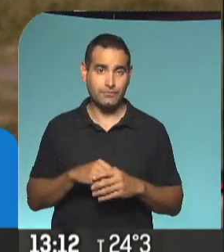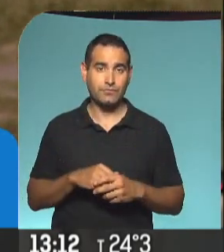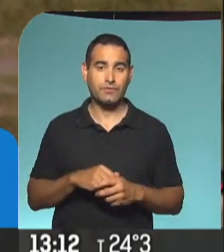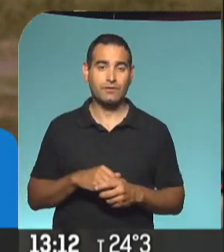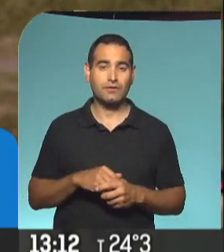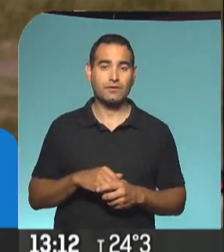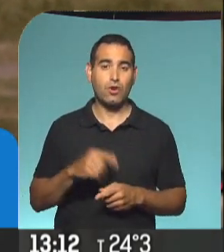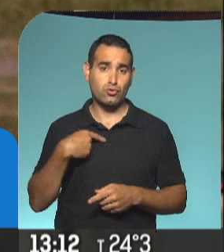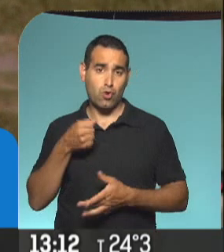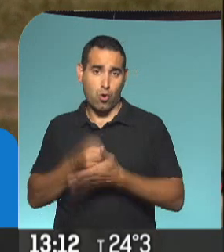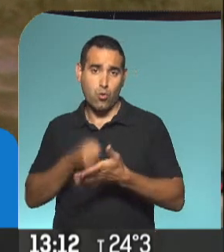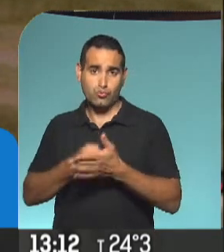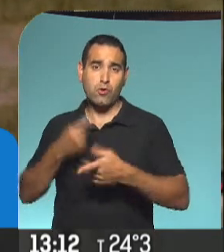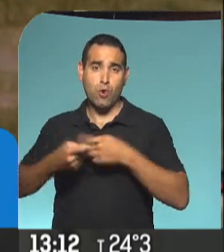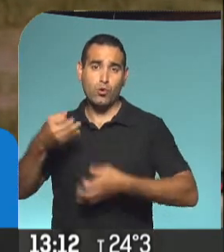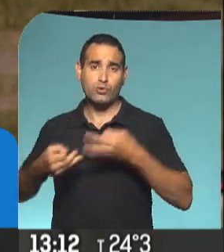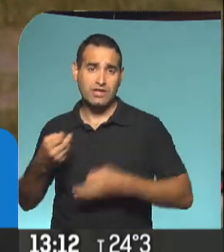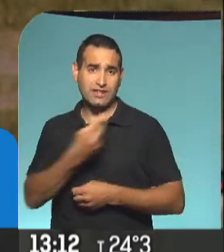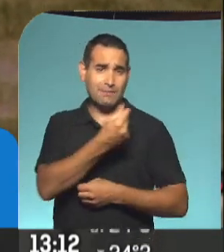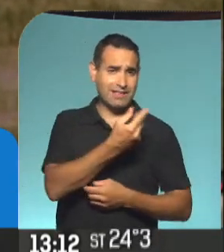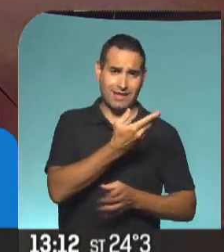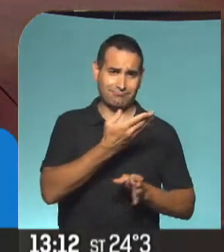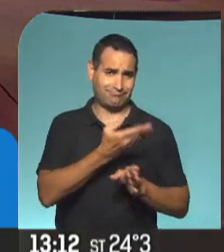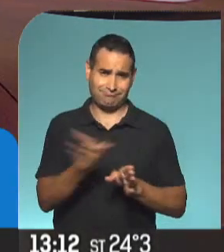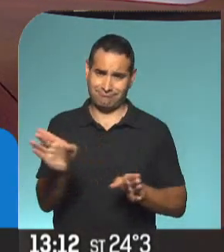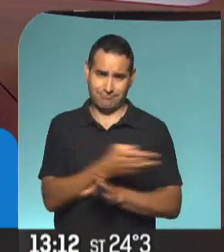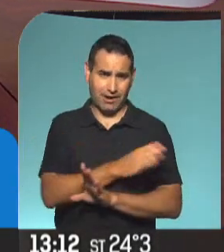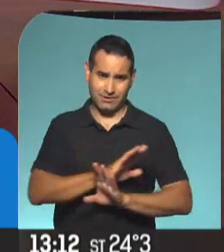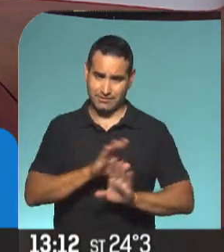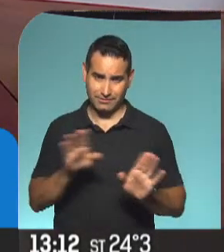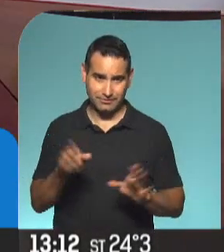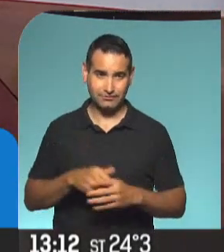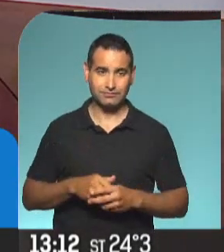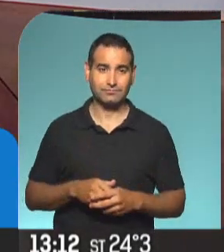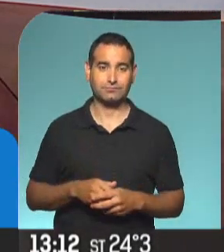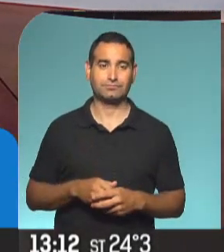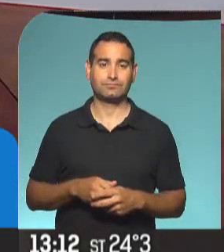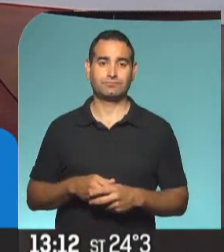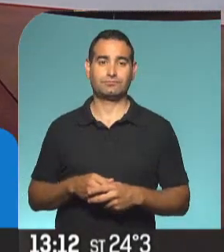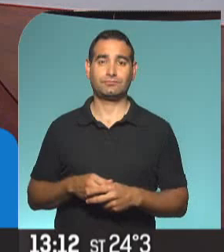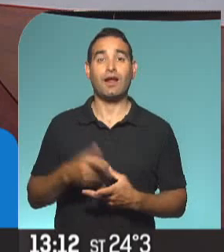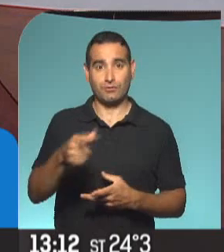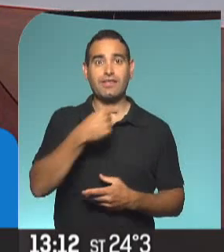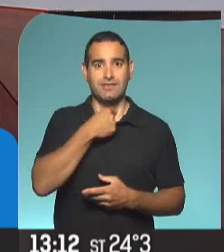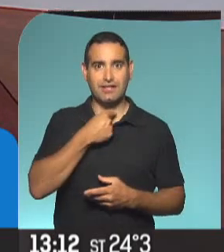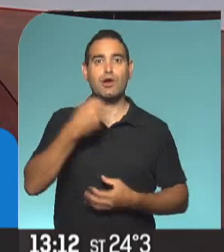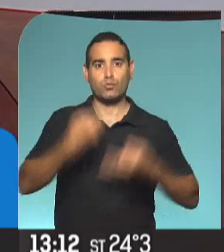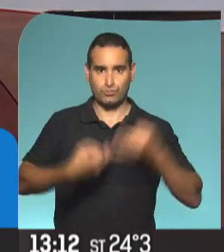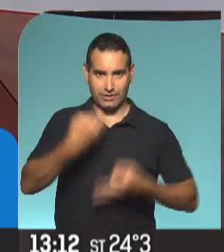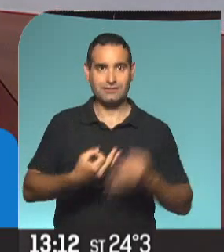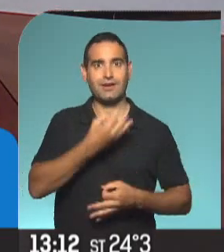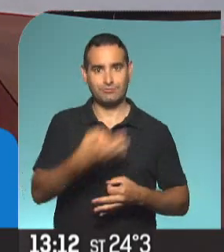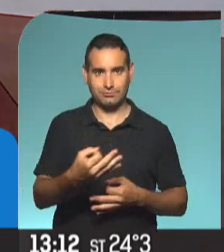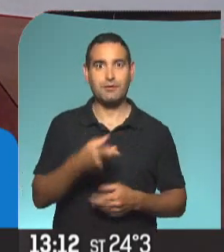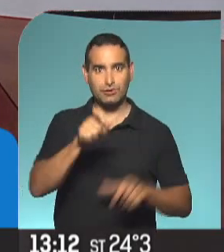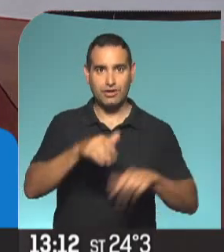ver con nuestra lucha por la justicia, porque va por un camino completamente... Sí, esa sería la reparación absoluta, ¿no? Claro, que finalmente se haga justicia y que los responsables